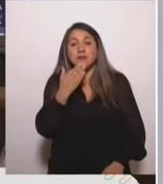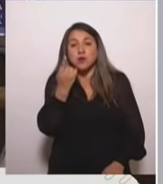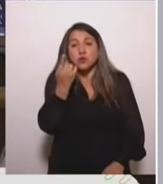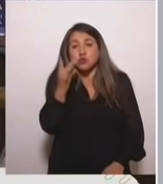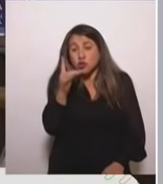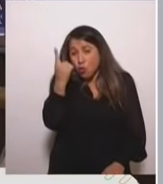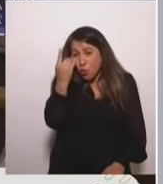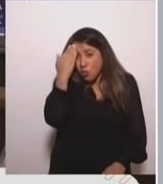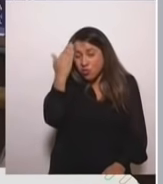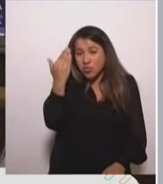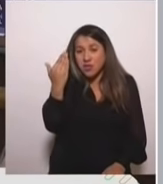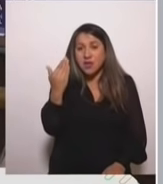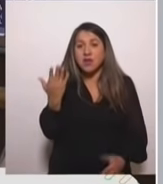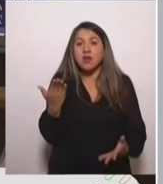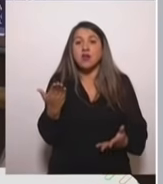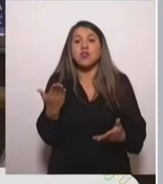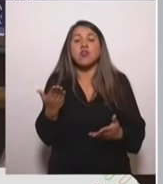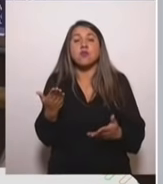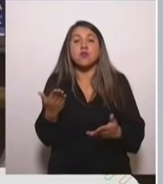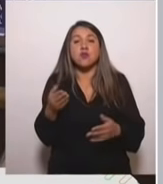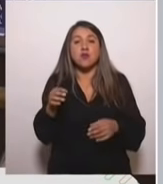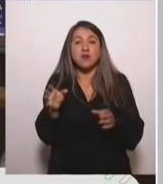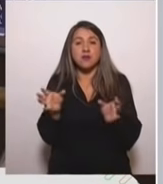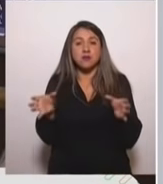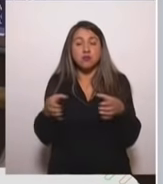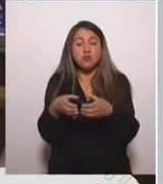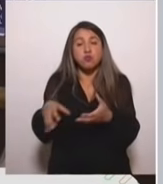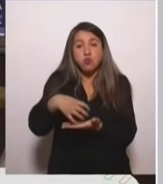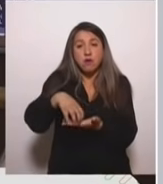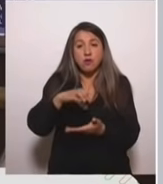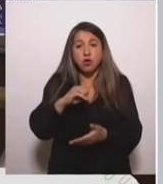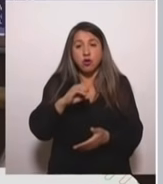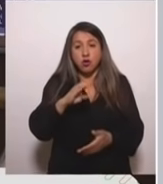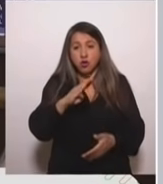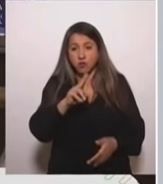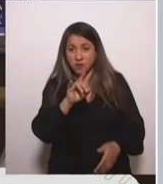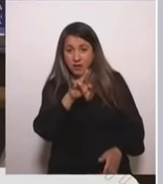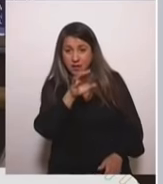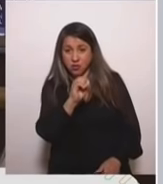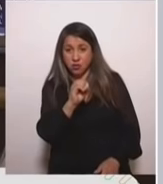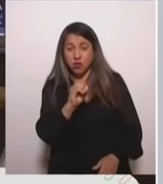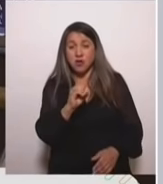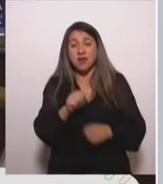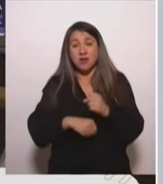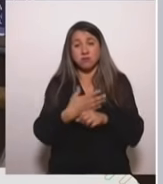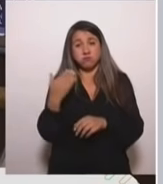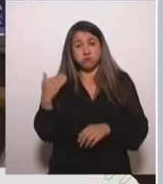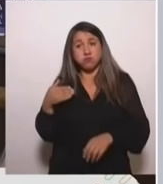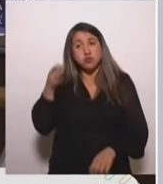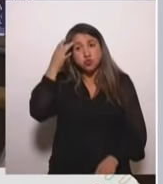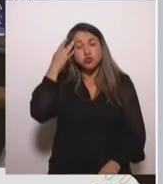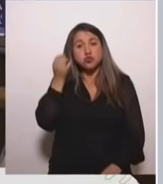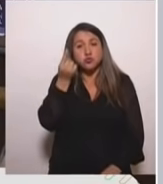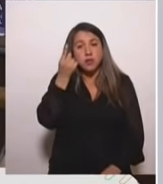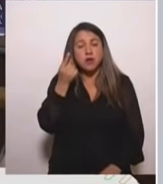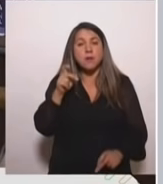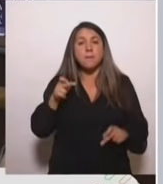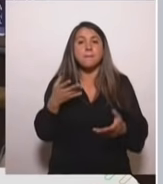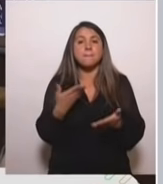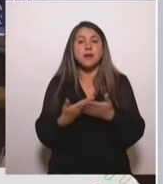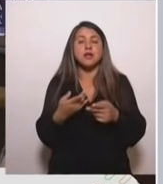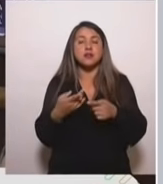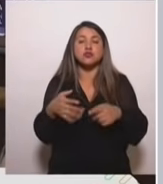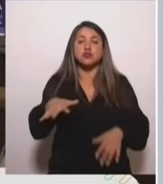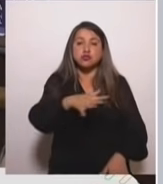de esperanza en los anuncios que ha formulado el vicepresidente Jaime Baza de que se pudiera avanzar. Pero debo aquí